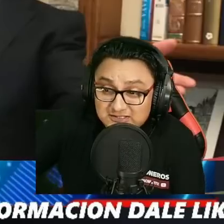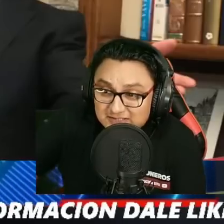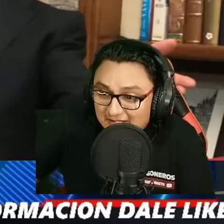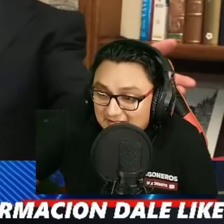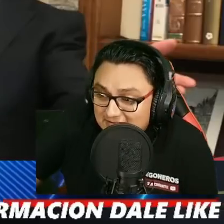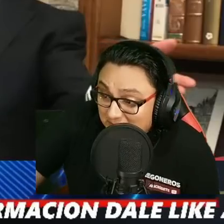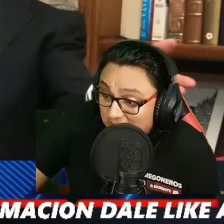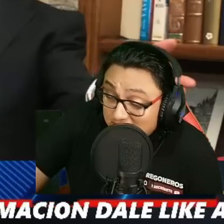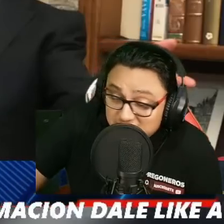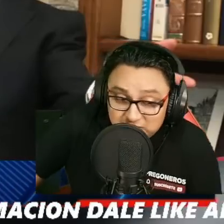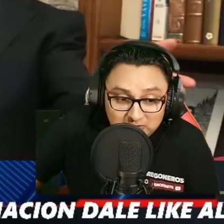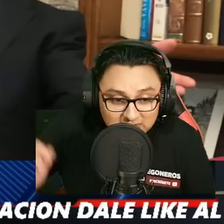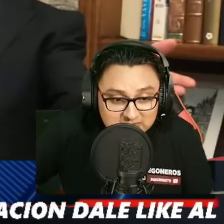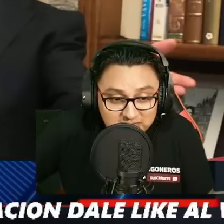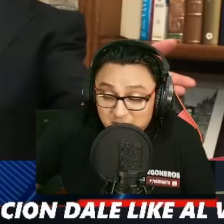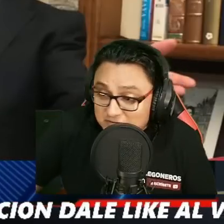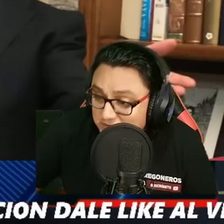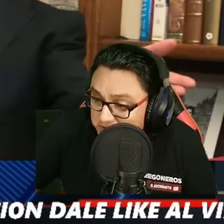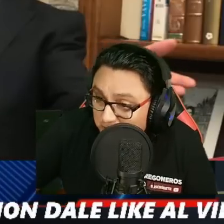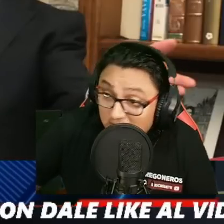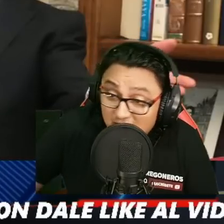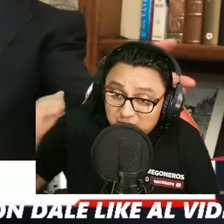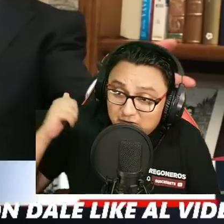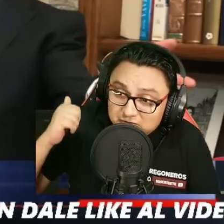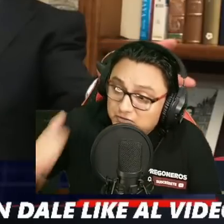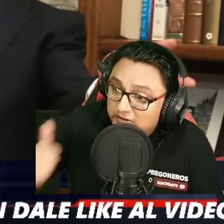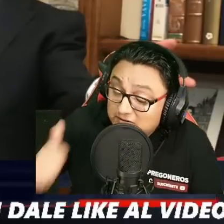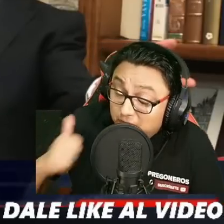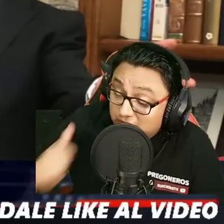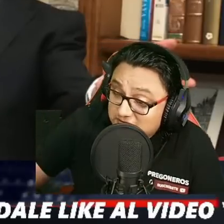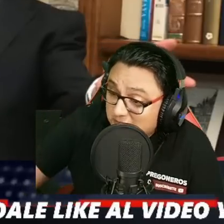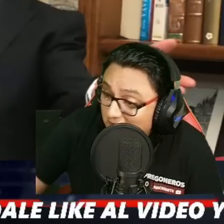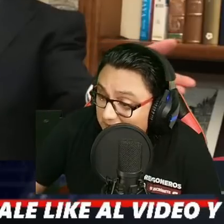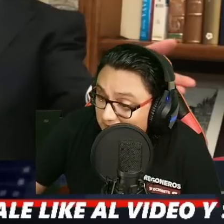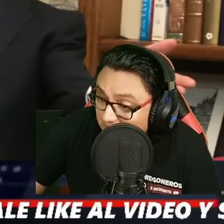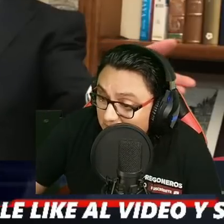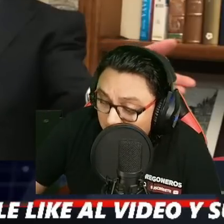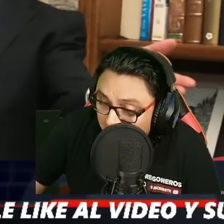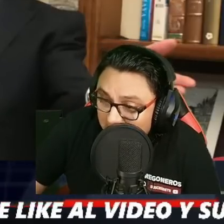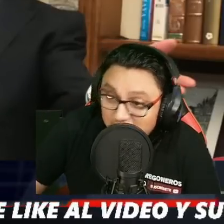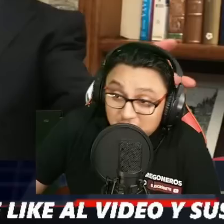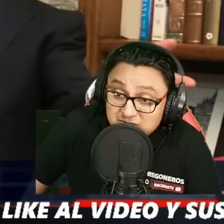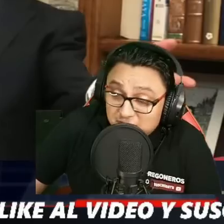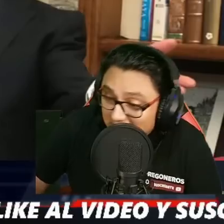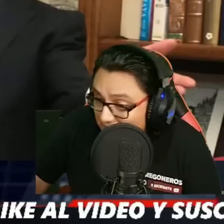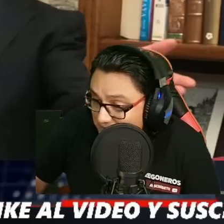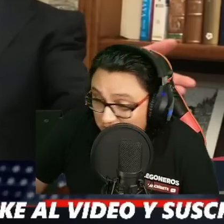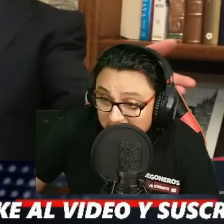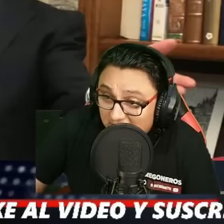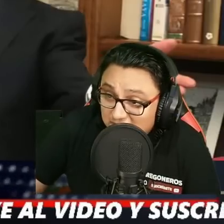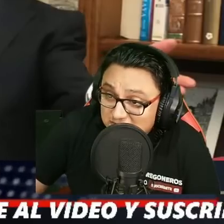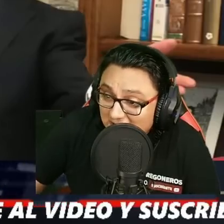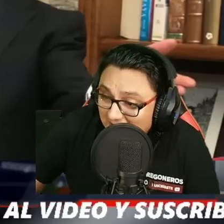comentarios acerca de esta videotransmisión. Y si la información les gustó, ayúdanos con ese poderosísimo like. Compartan la información y dejen